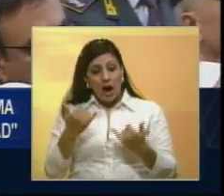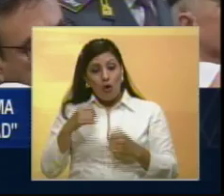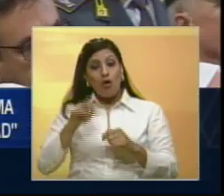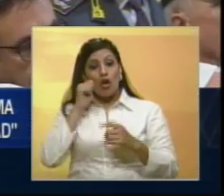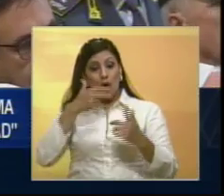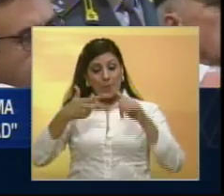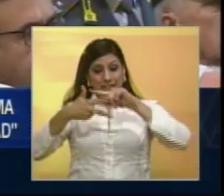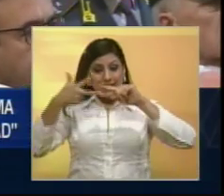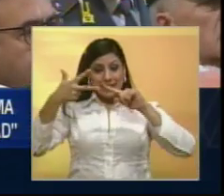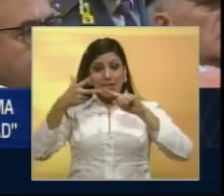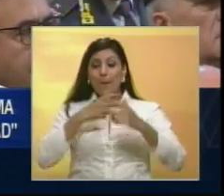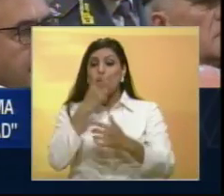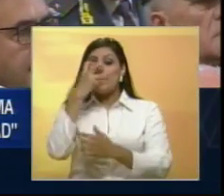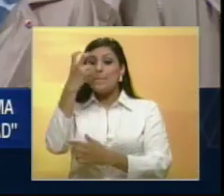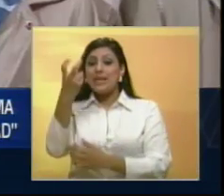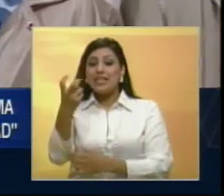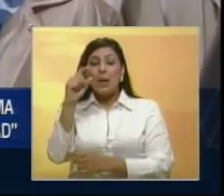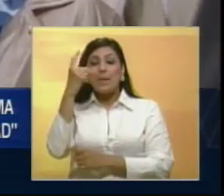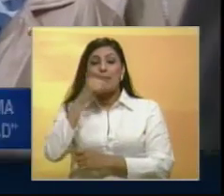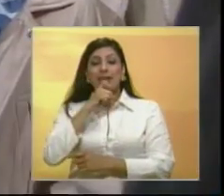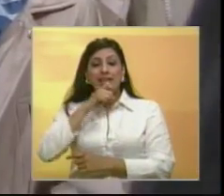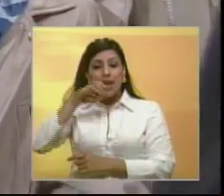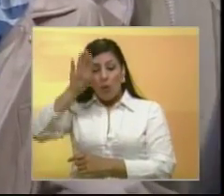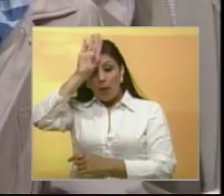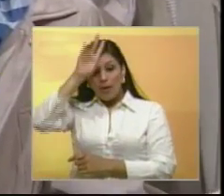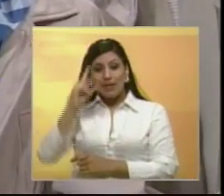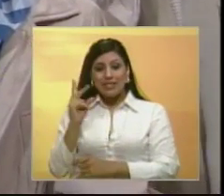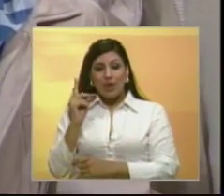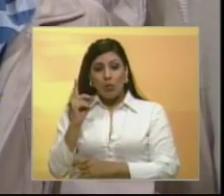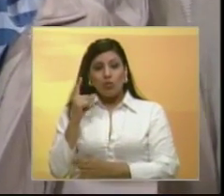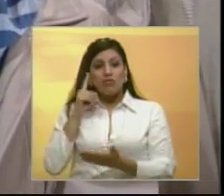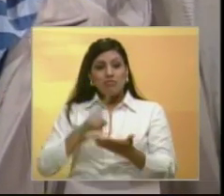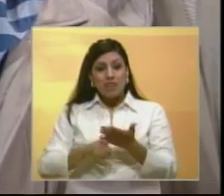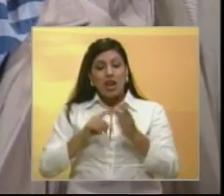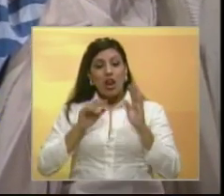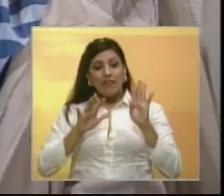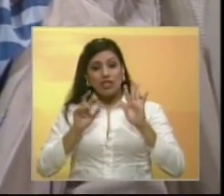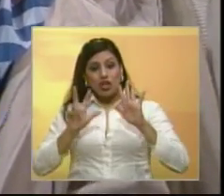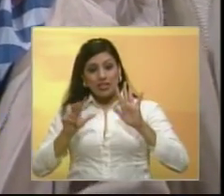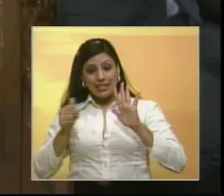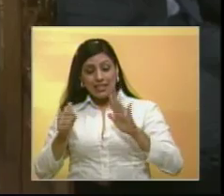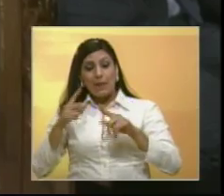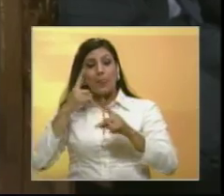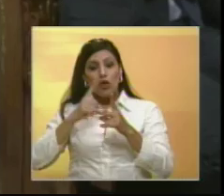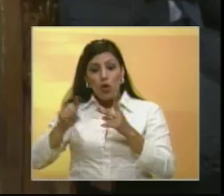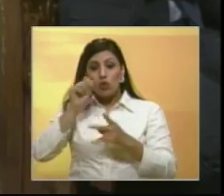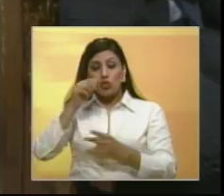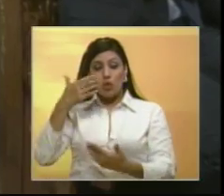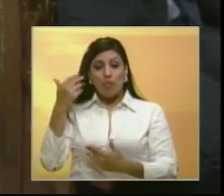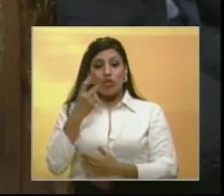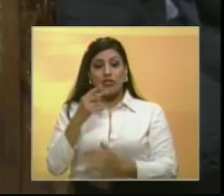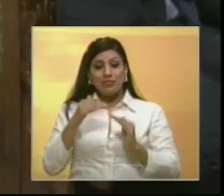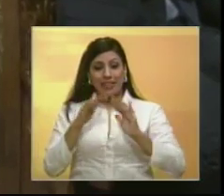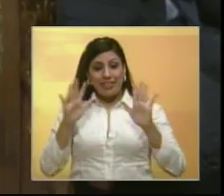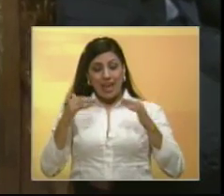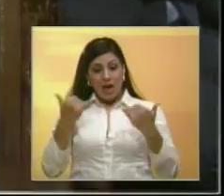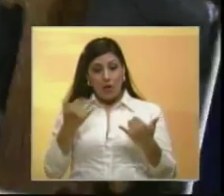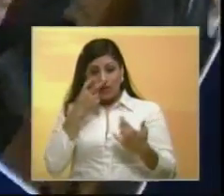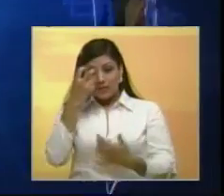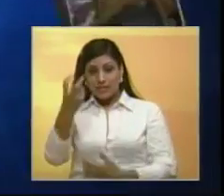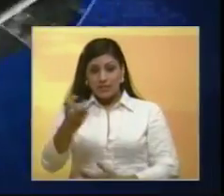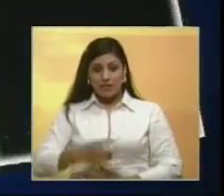templo judío romano después de Juan Pablo II en 1986 y Benedicto XVI en el 2010.